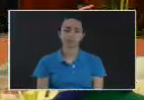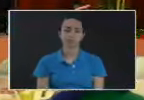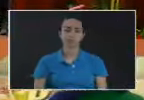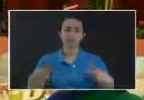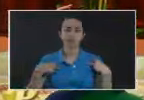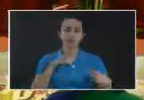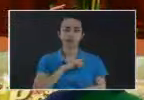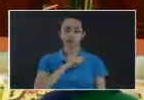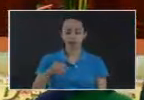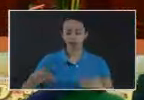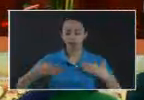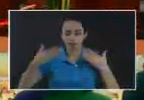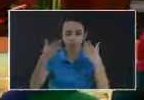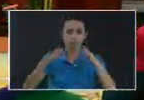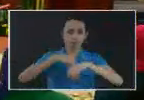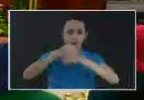¿has estado dando frutos?